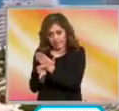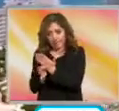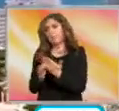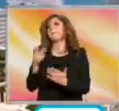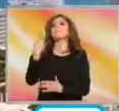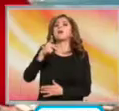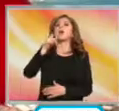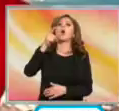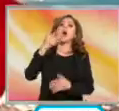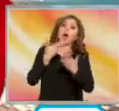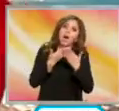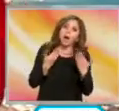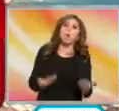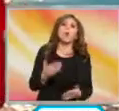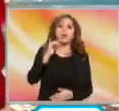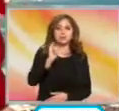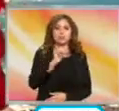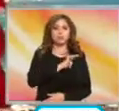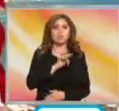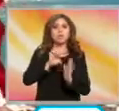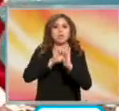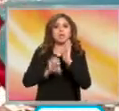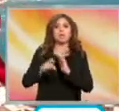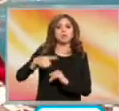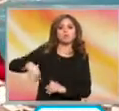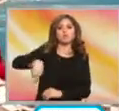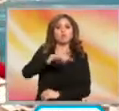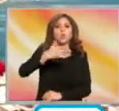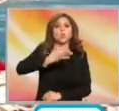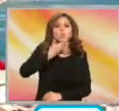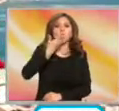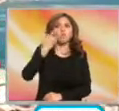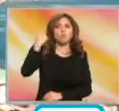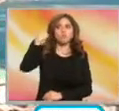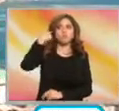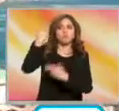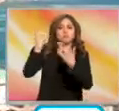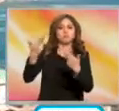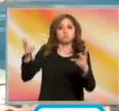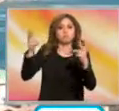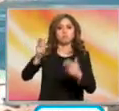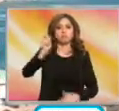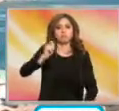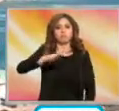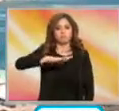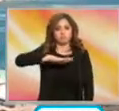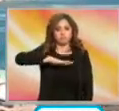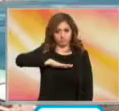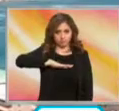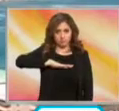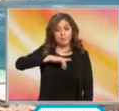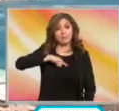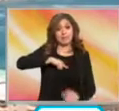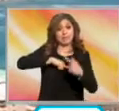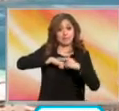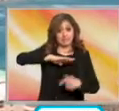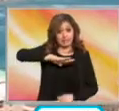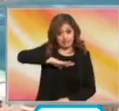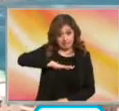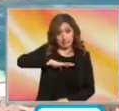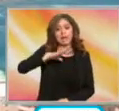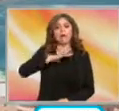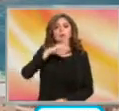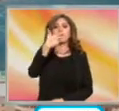tolerado y hoy todos cuando escuchamos el himno nacional saludamos. Claro. Sin duda, sí. Entonces, el himno está conformado por